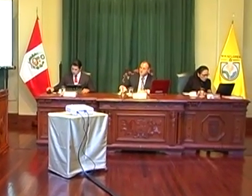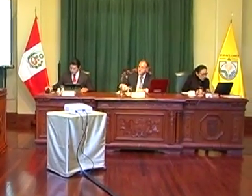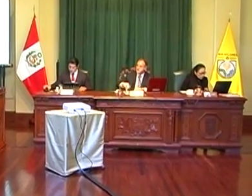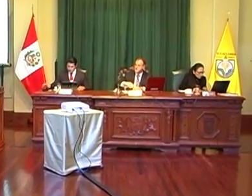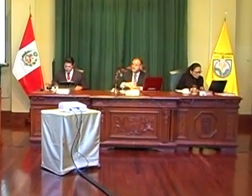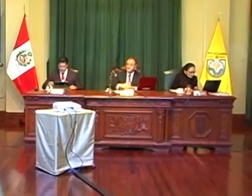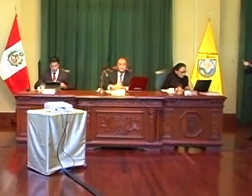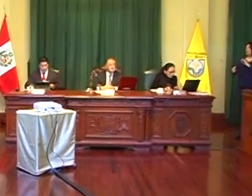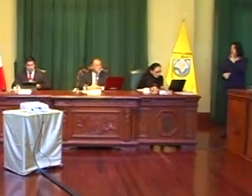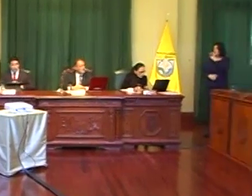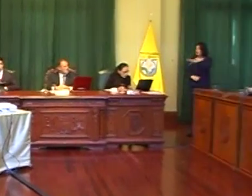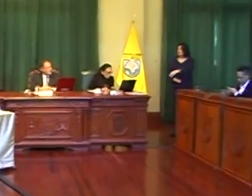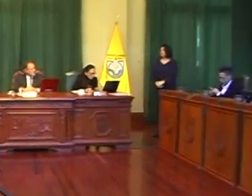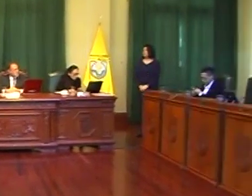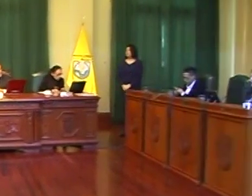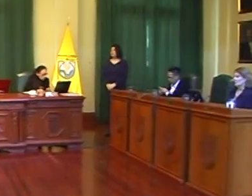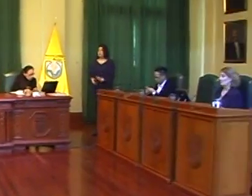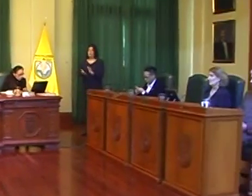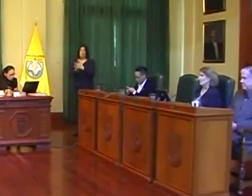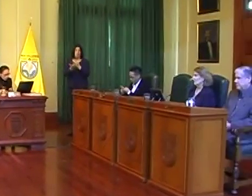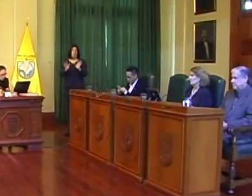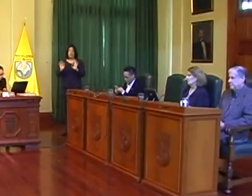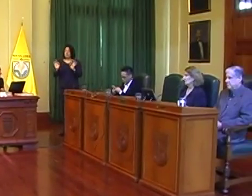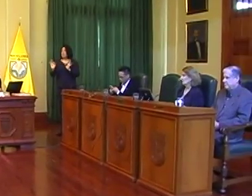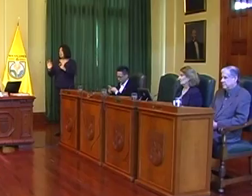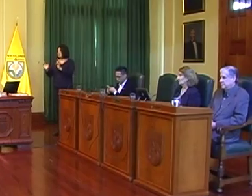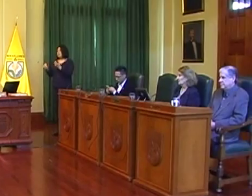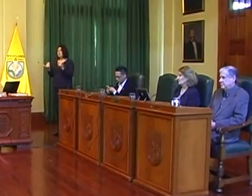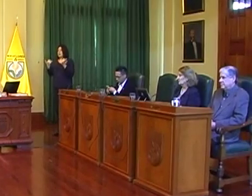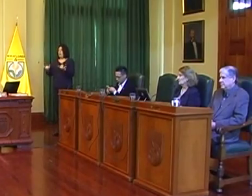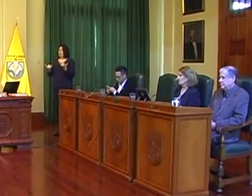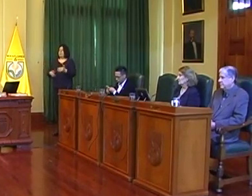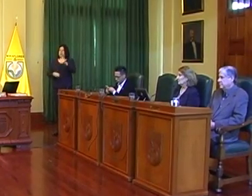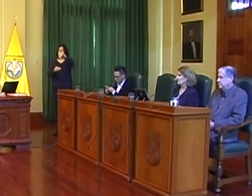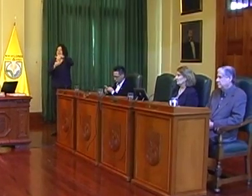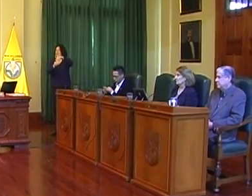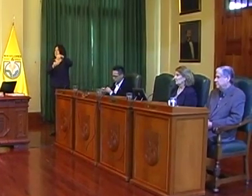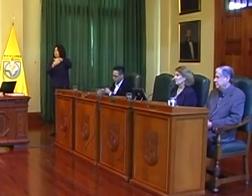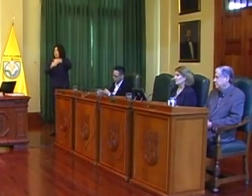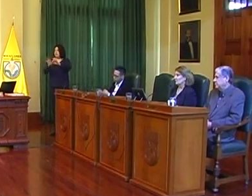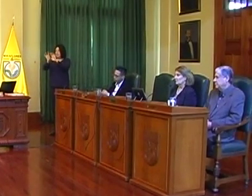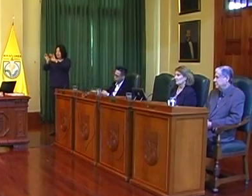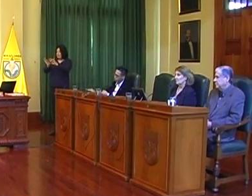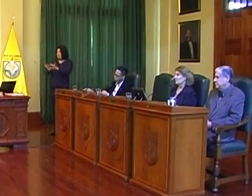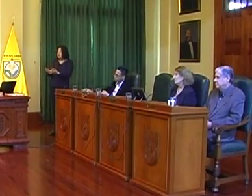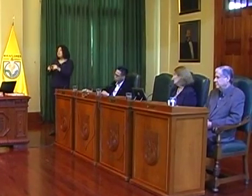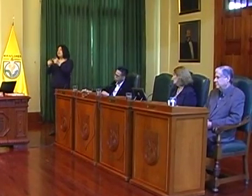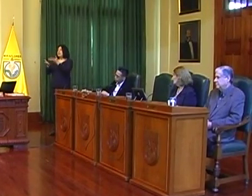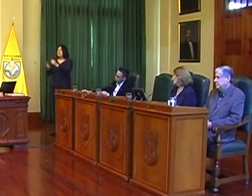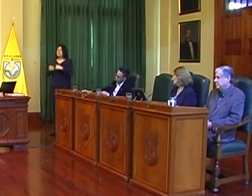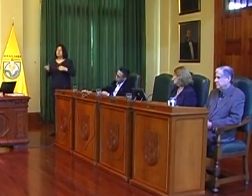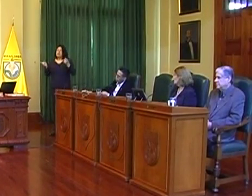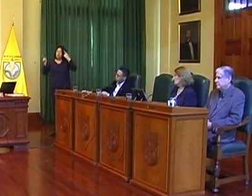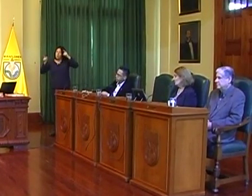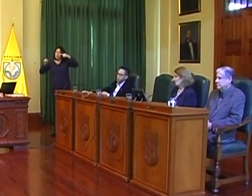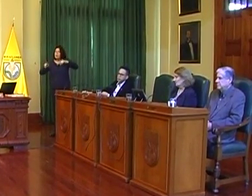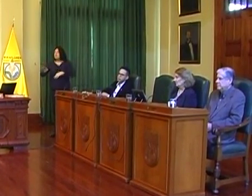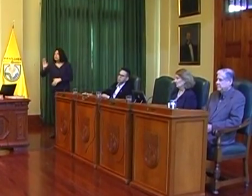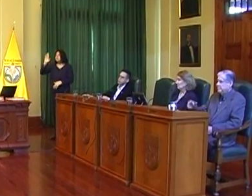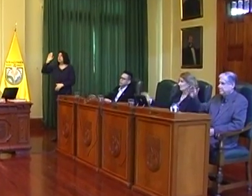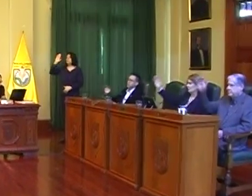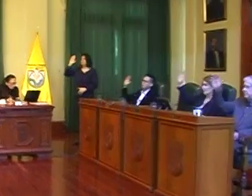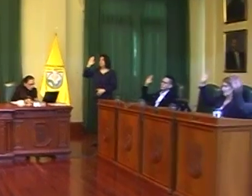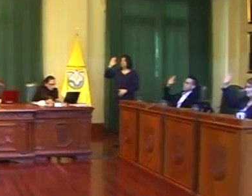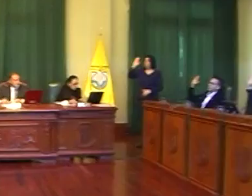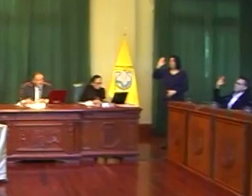momento. No habiendo observaciones, procederemos a votar la pertinencia del acta. Aquellos miembros del Consejo que estén a favor, si no se expresaron señal de